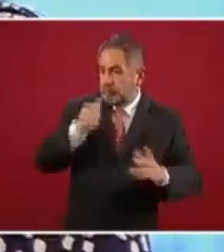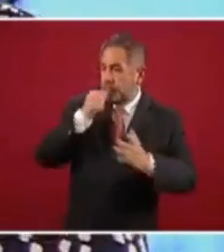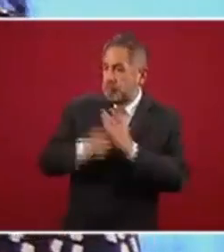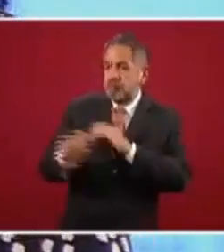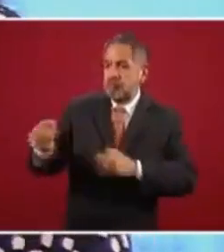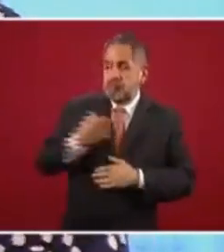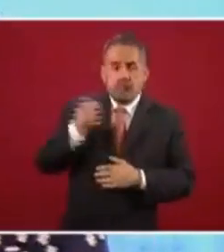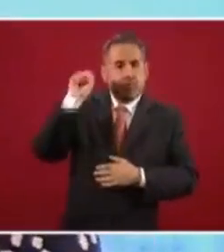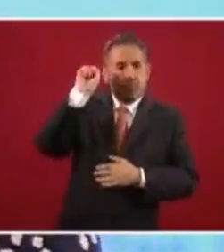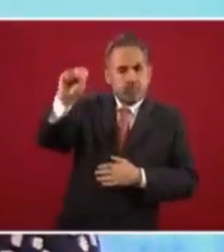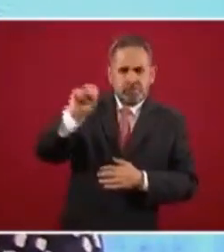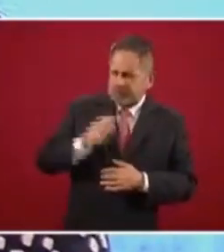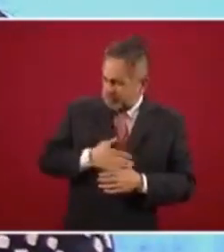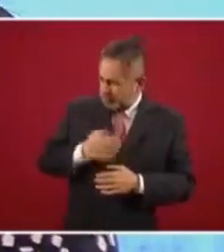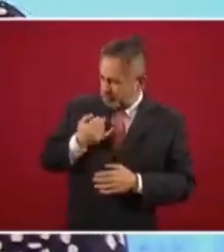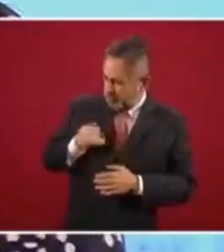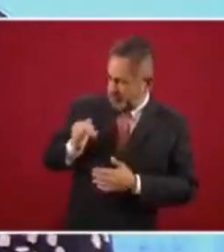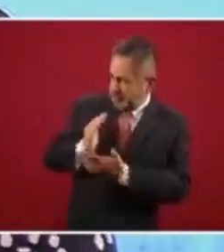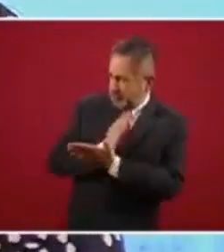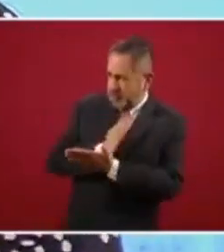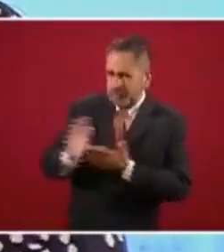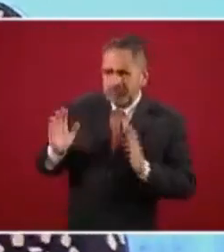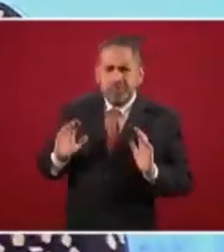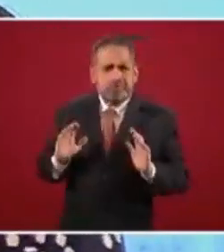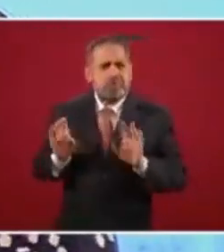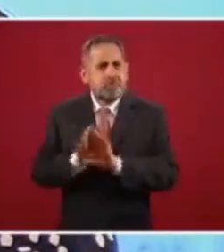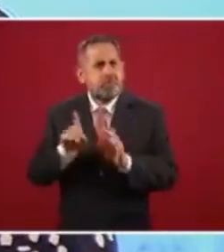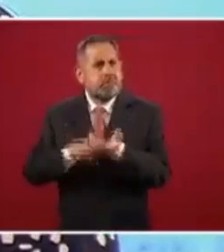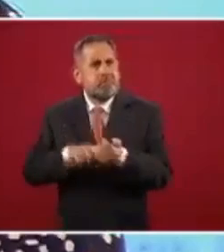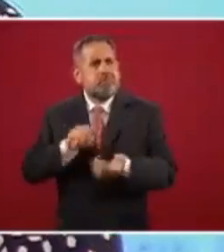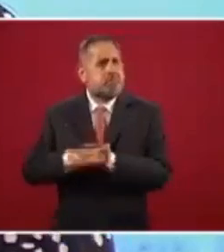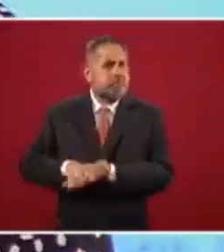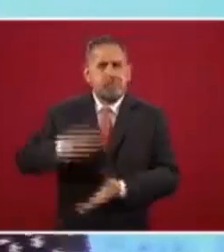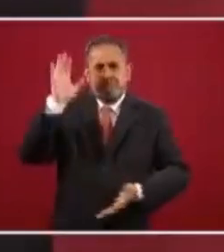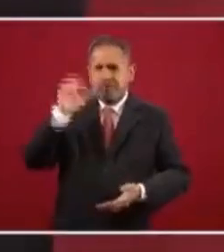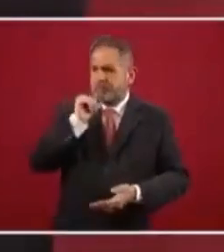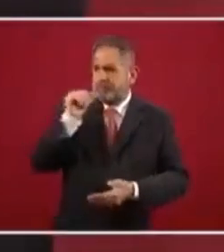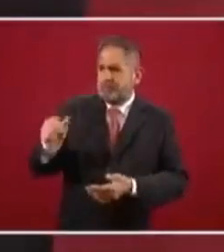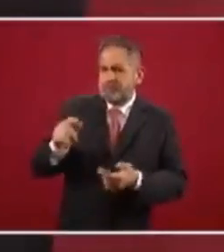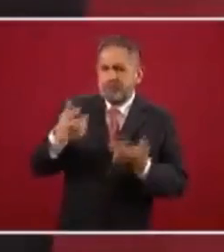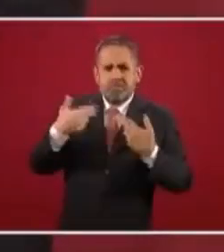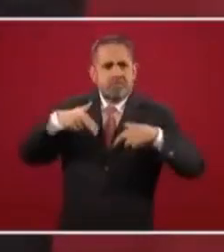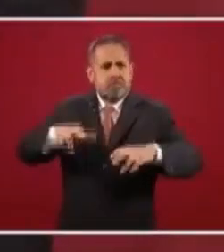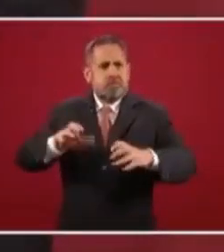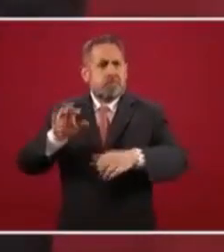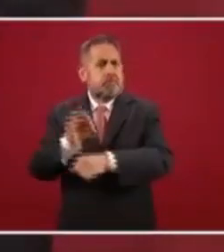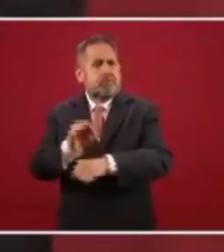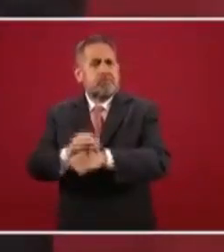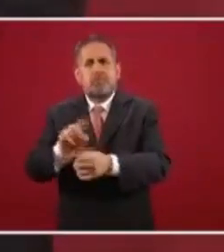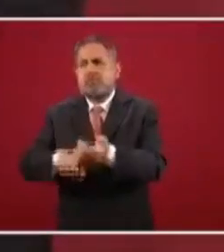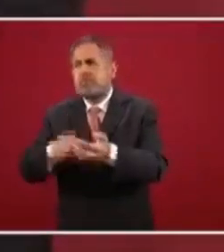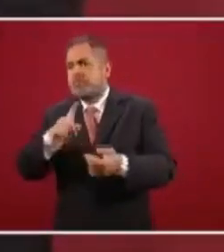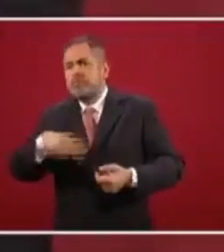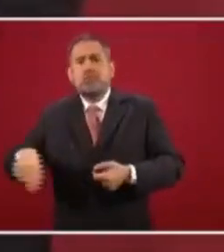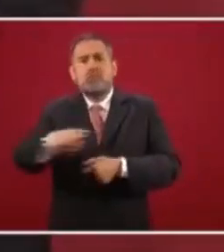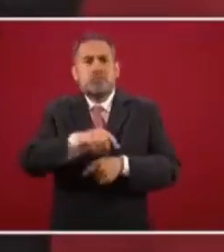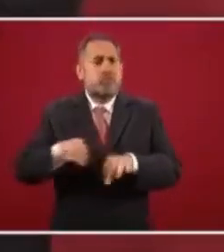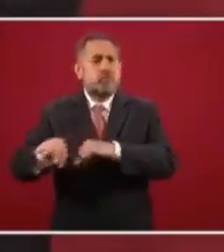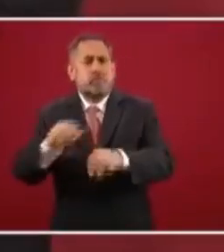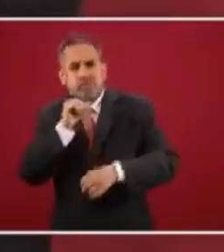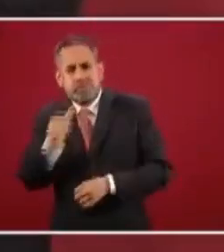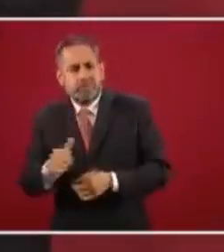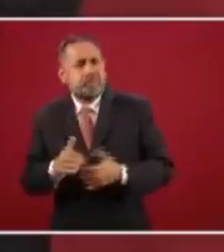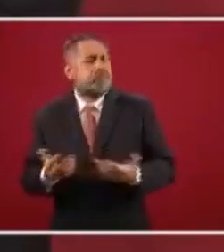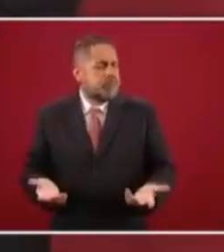un sindicato que no necesariamente, y en la gran mayoría de los casos, no representa a los trabajadores de esa